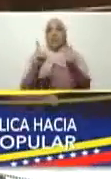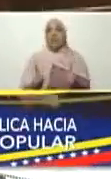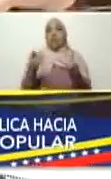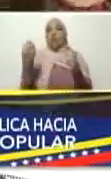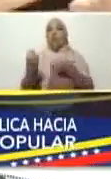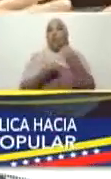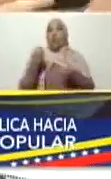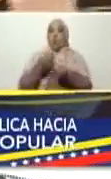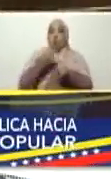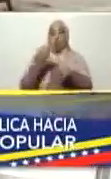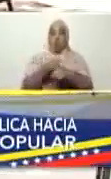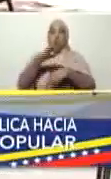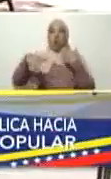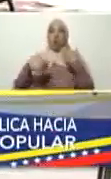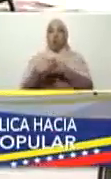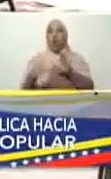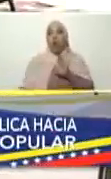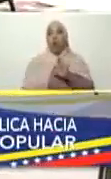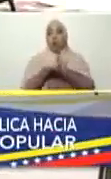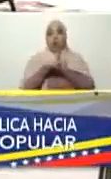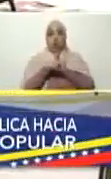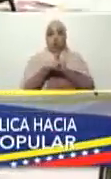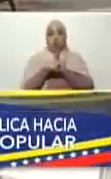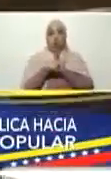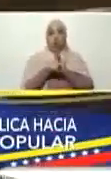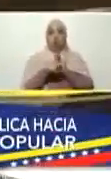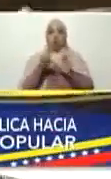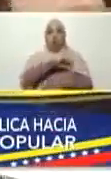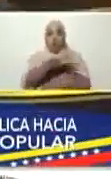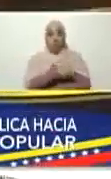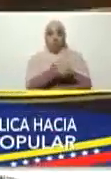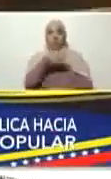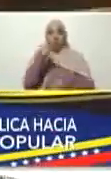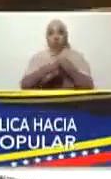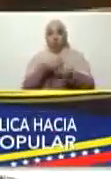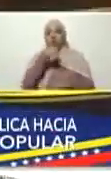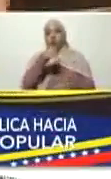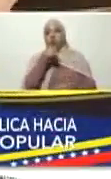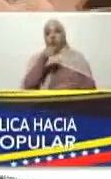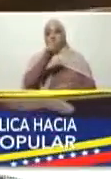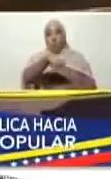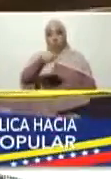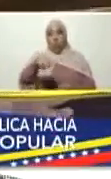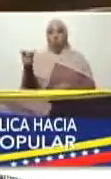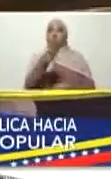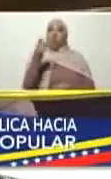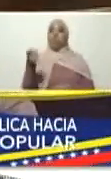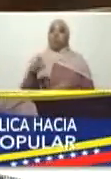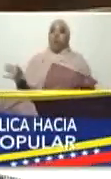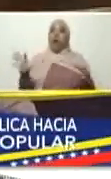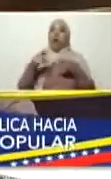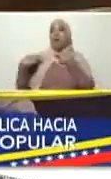eso, trabajamos todas las leyes que conforman el cuerpo de leyes del Poder Popular y las que han estado muy